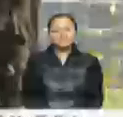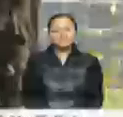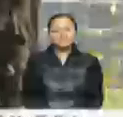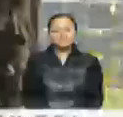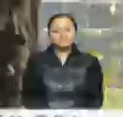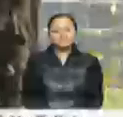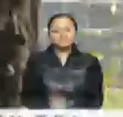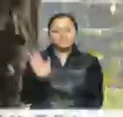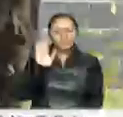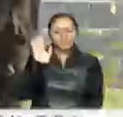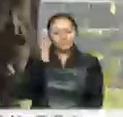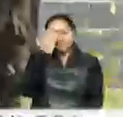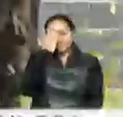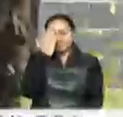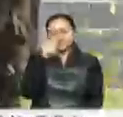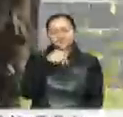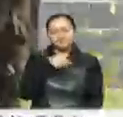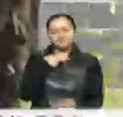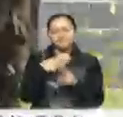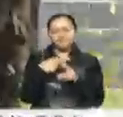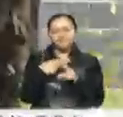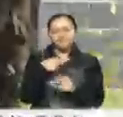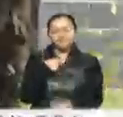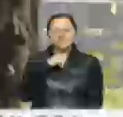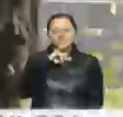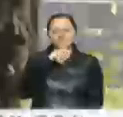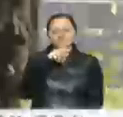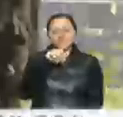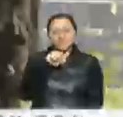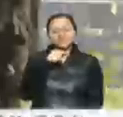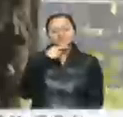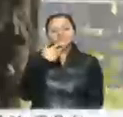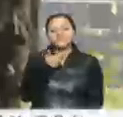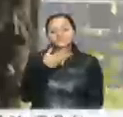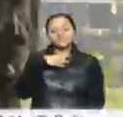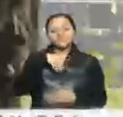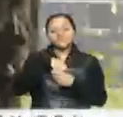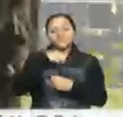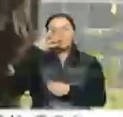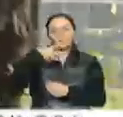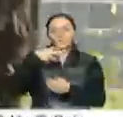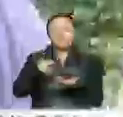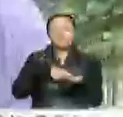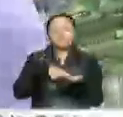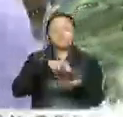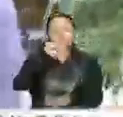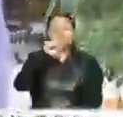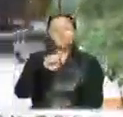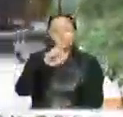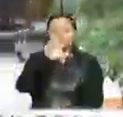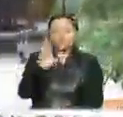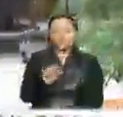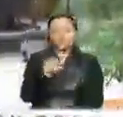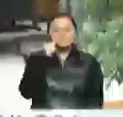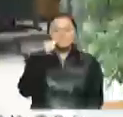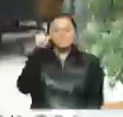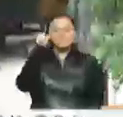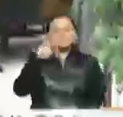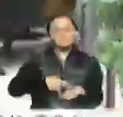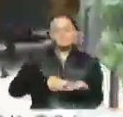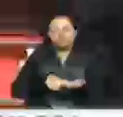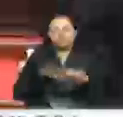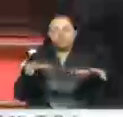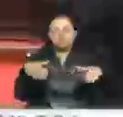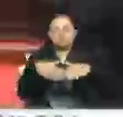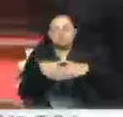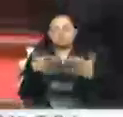Les saludamos una vez más desde Johannesburgo y continuando con los trabajos de la cuarta sesión ordinaria del Parlamento Panafricano. Ayer intervino el presidente del